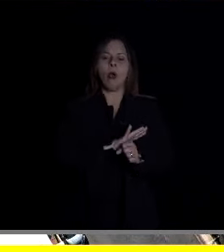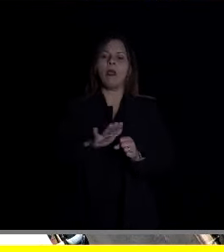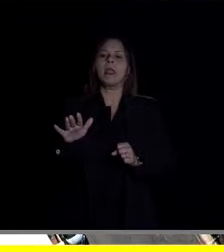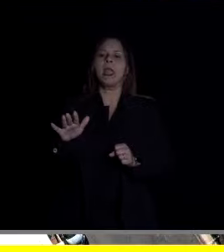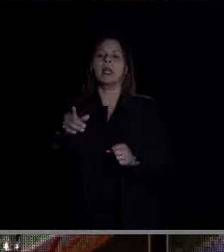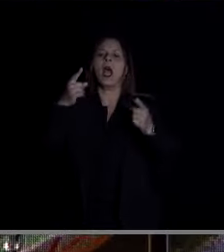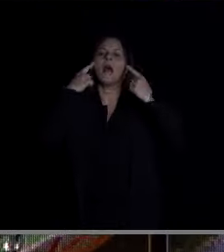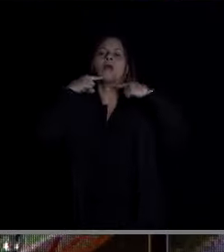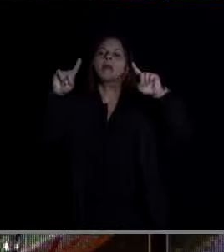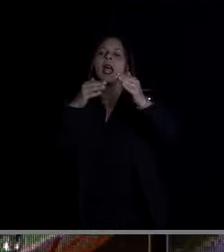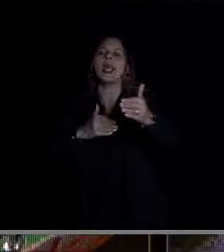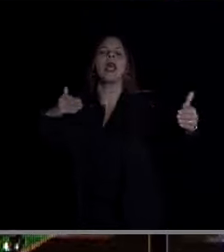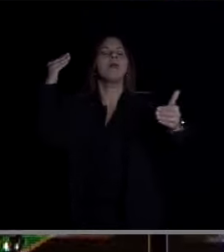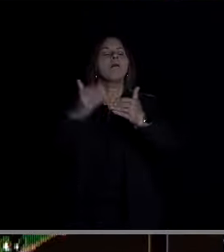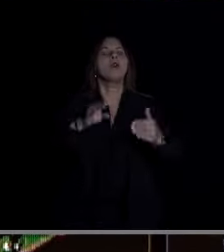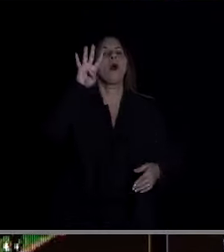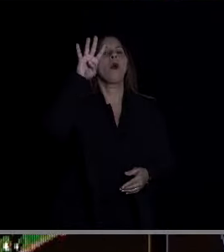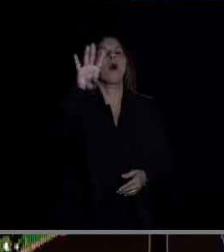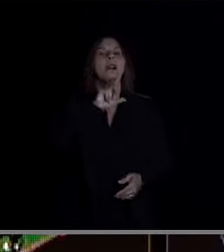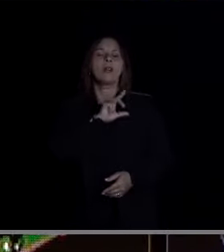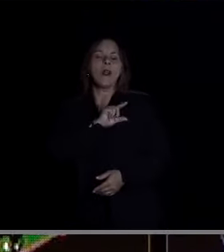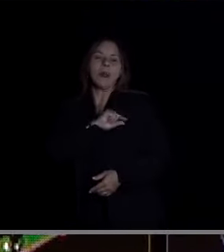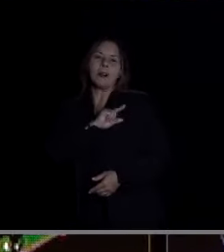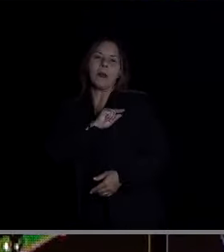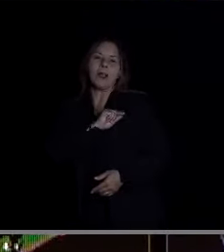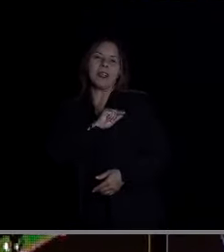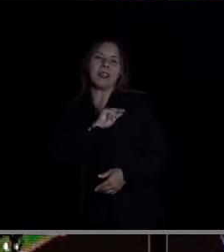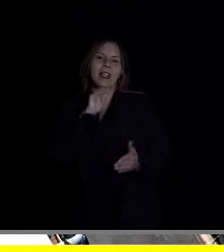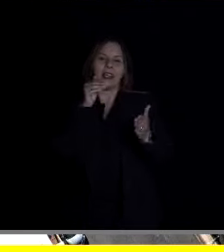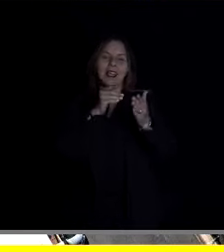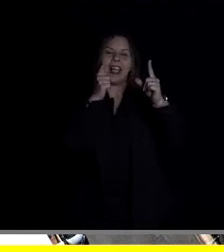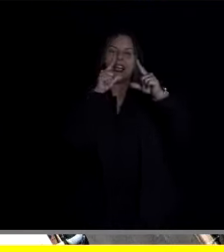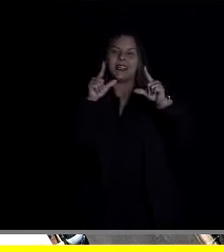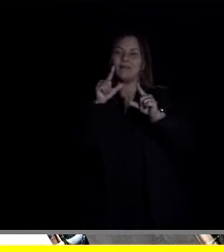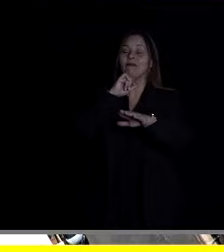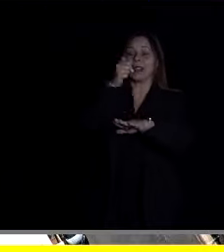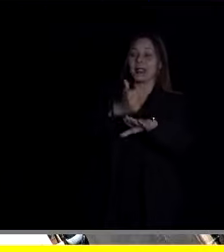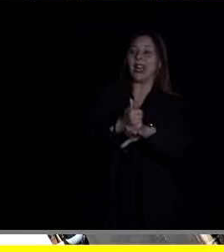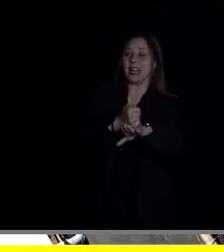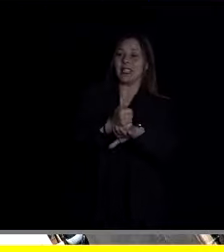anunciar que el próximo 4 de noviembre será inaugurado el Estadio Ildefonso Során Morales.